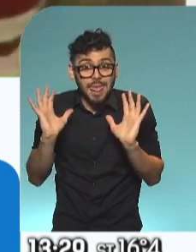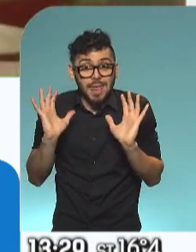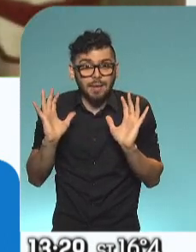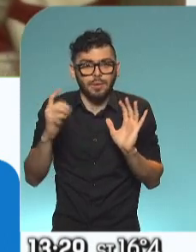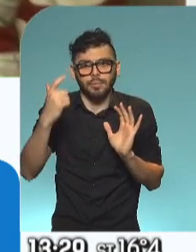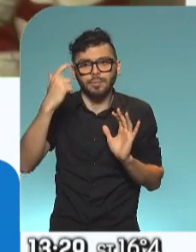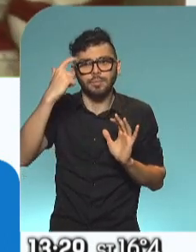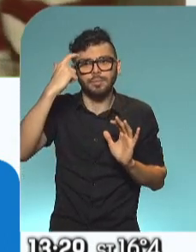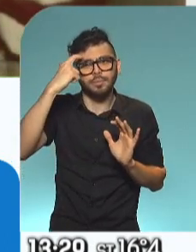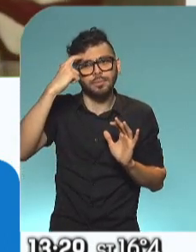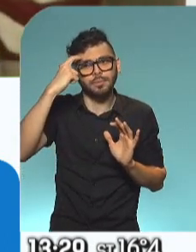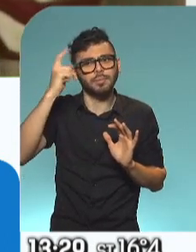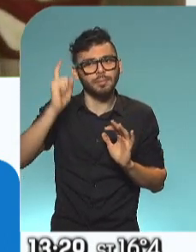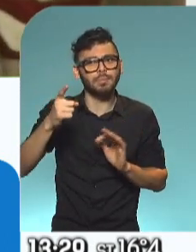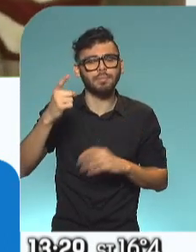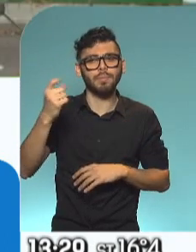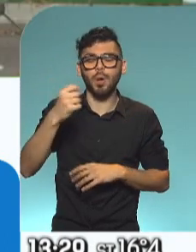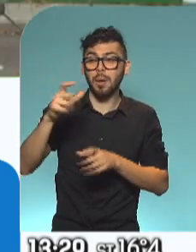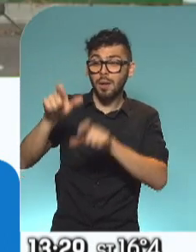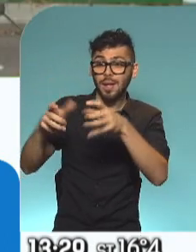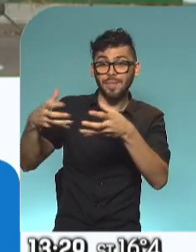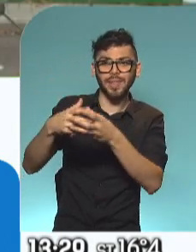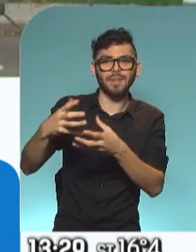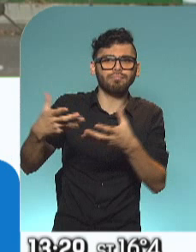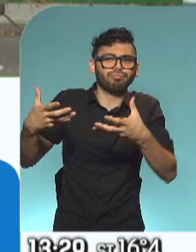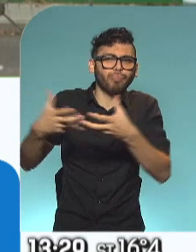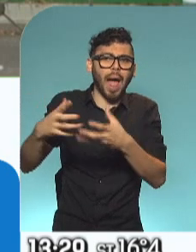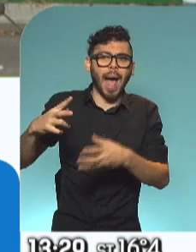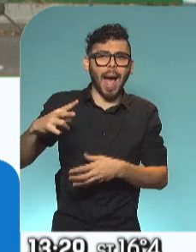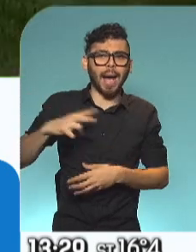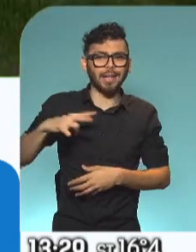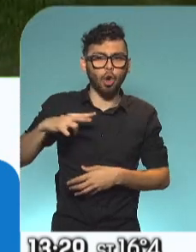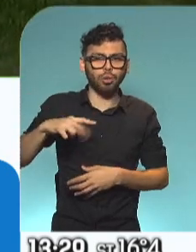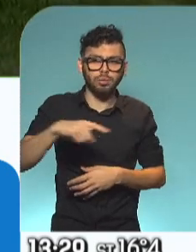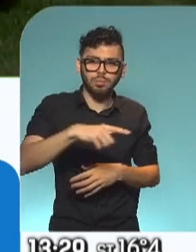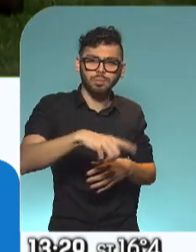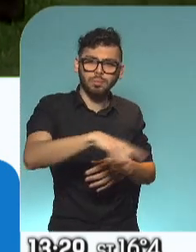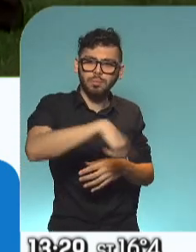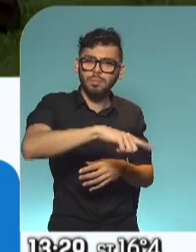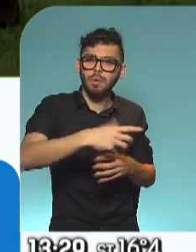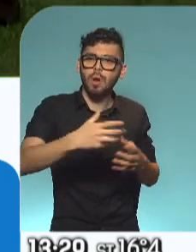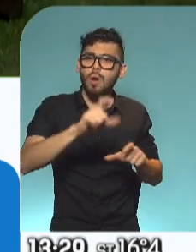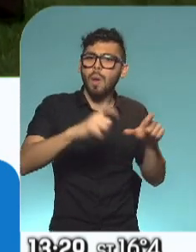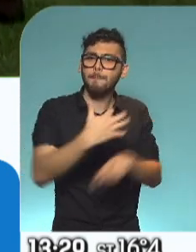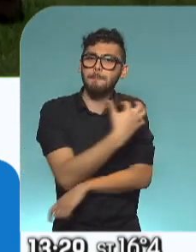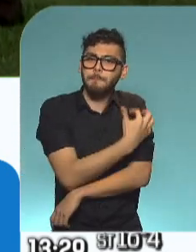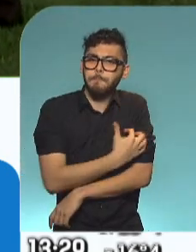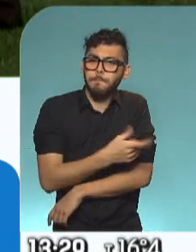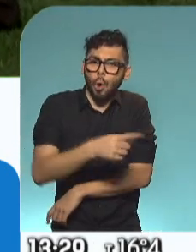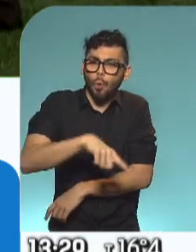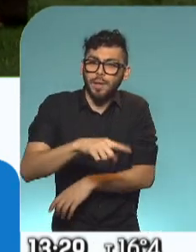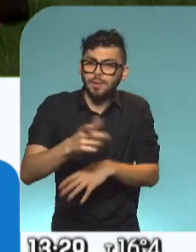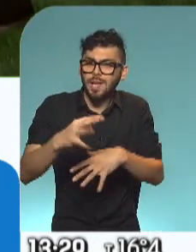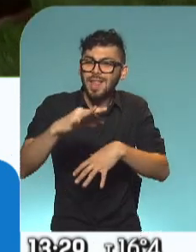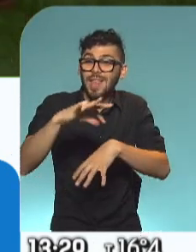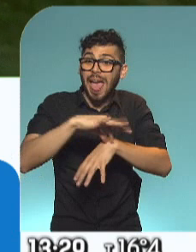es de gran interés también a las clases ricas que los pobres se manejen bien en su enfermedad, ¿no